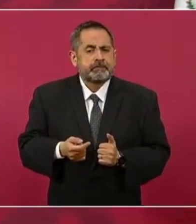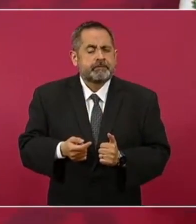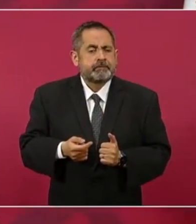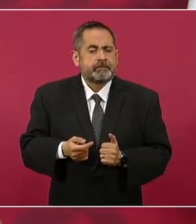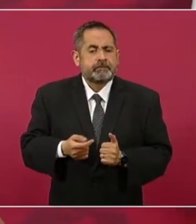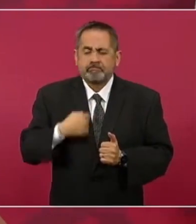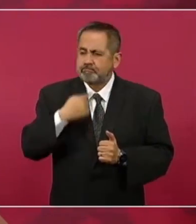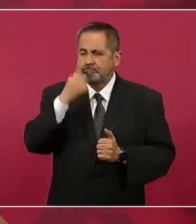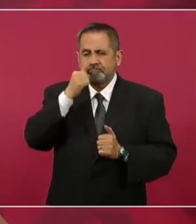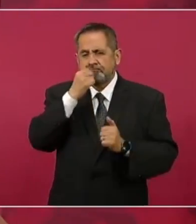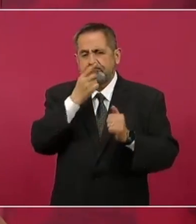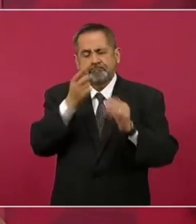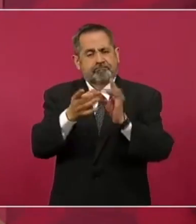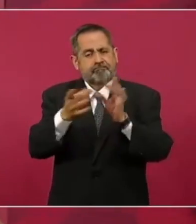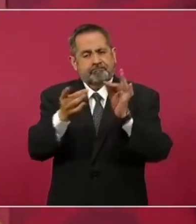enfrento